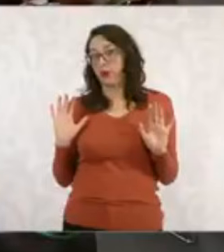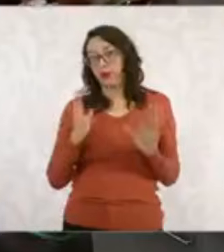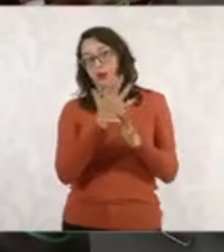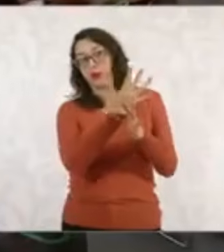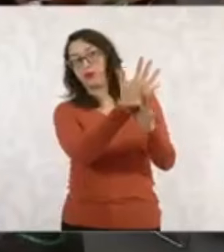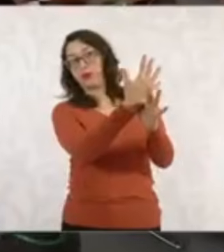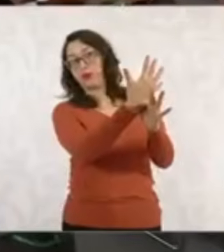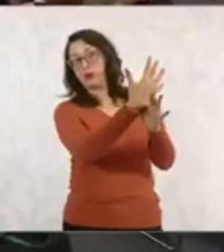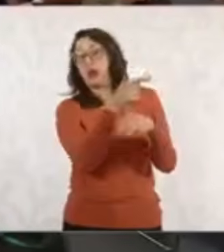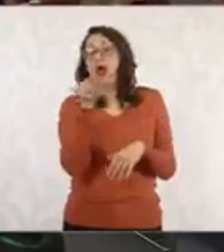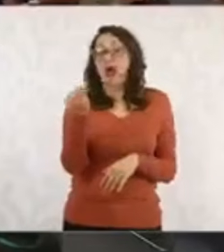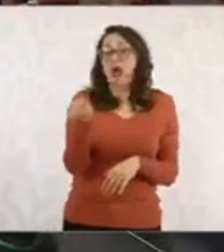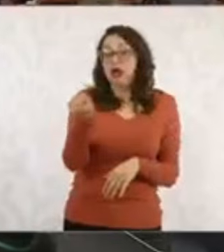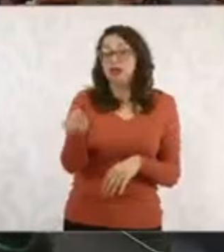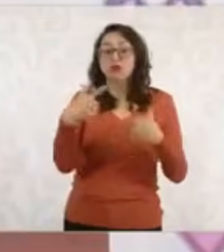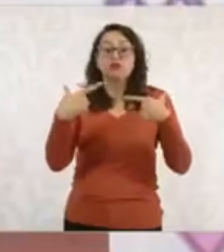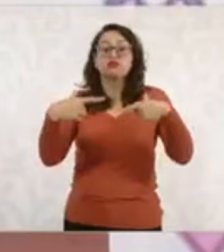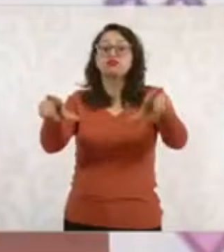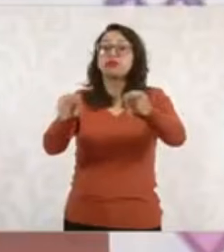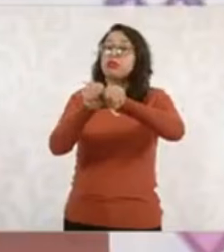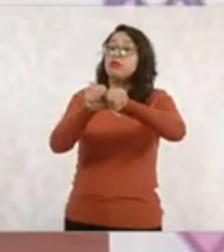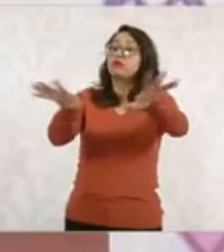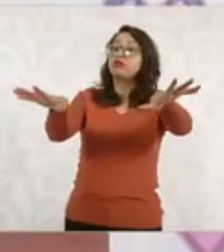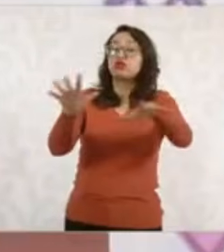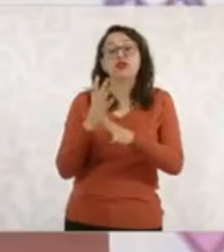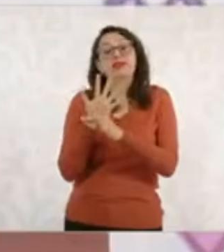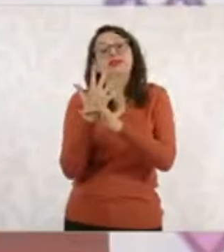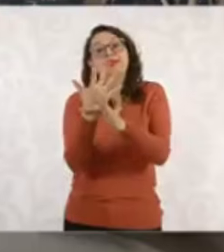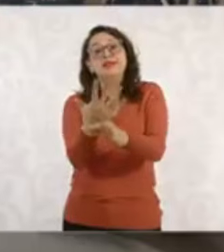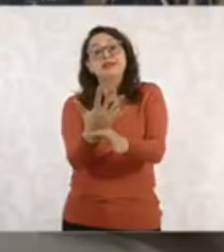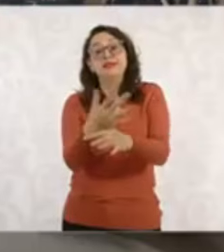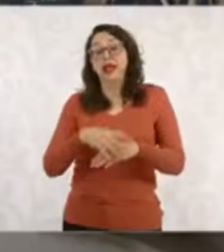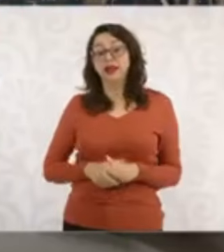y lo que publicó la Embajada de Estados Unidos.